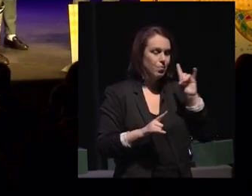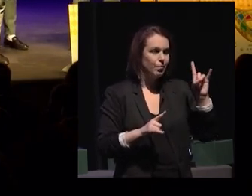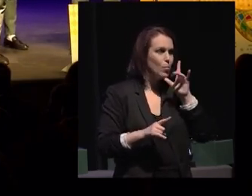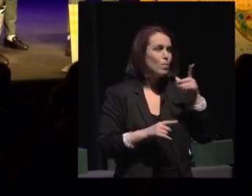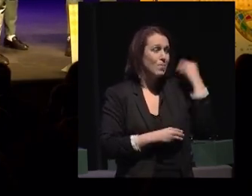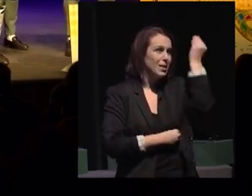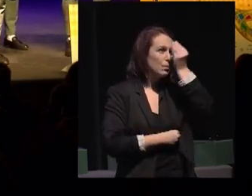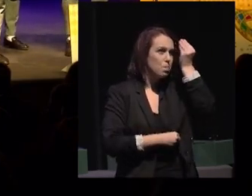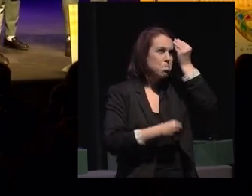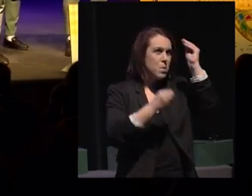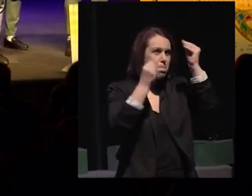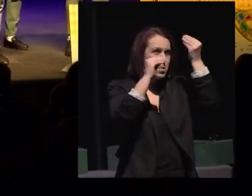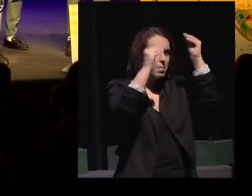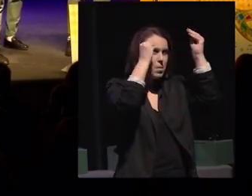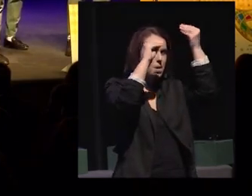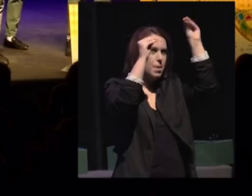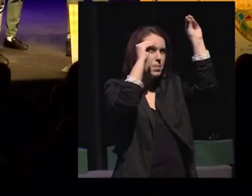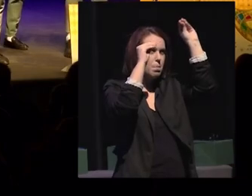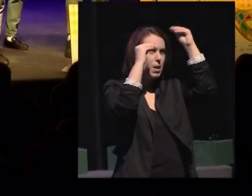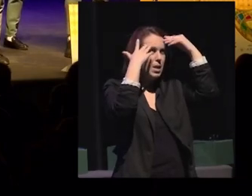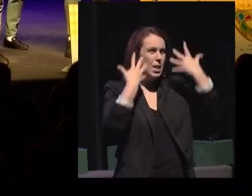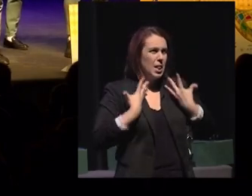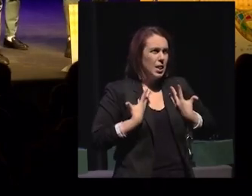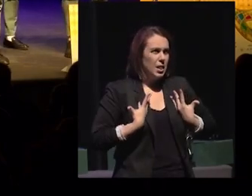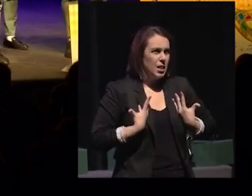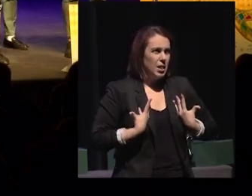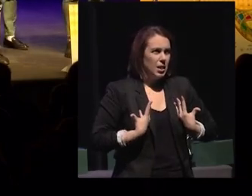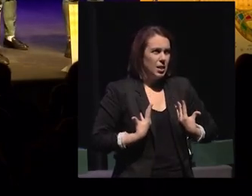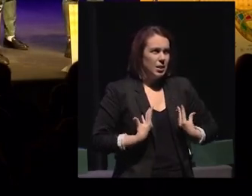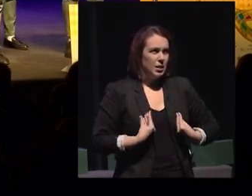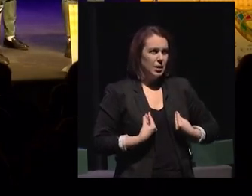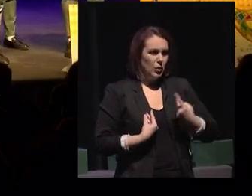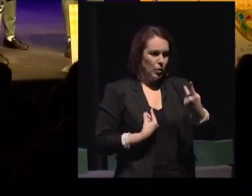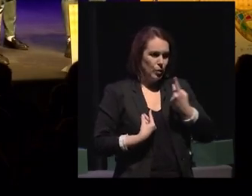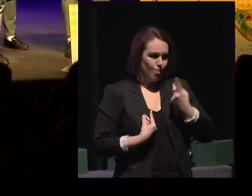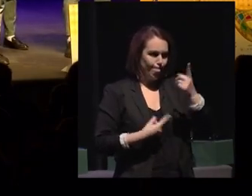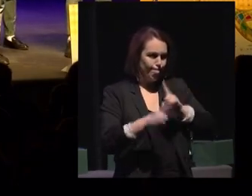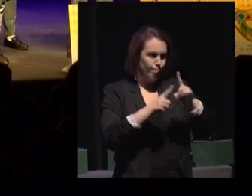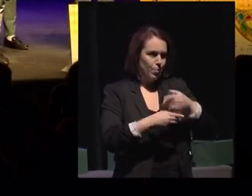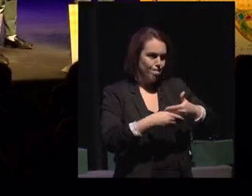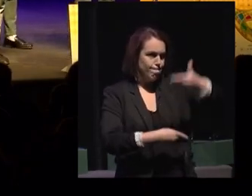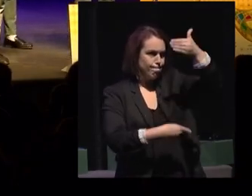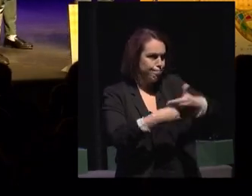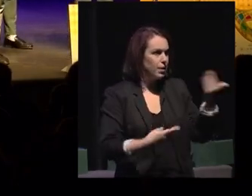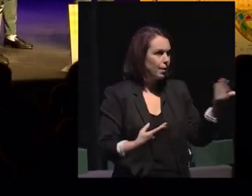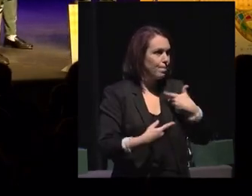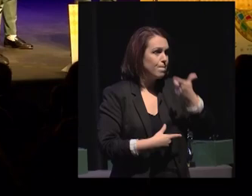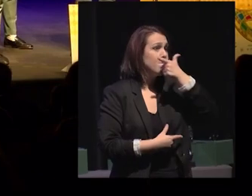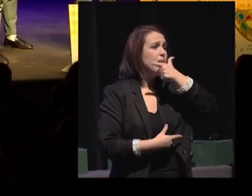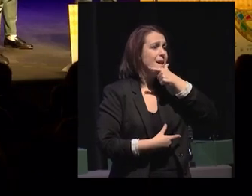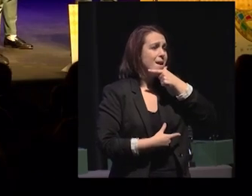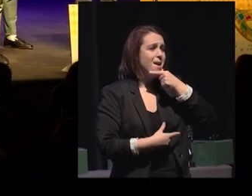Dañinos pensamientos, el desvelo y el tormento de ser lastre entre nosotros, siendo tan fácil